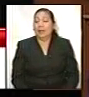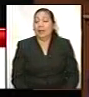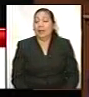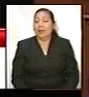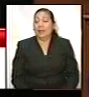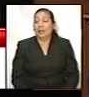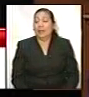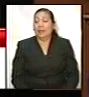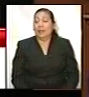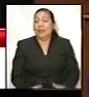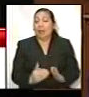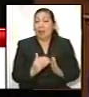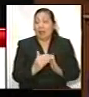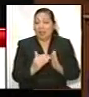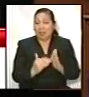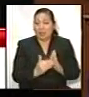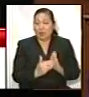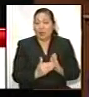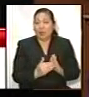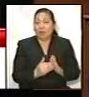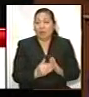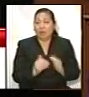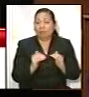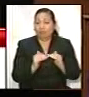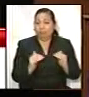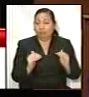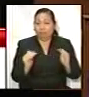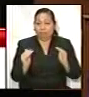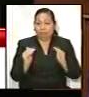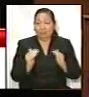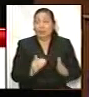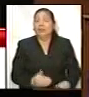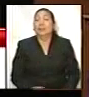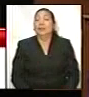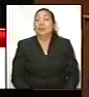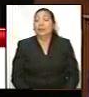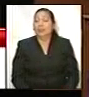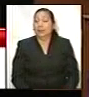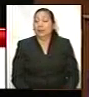Fíjese lo que dice el artículo primero de la ley de demarcación y organización territorial.